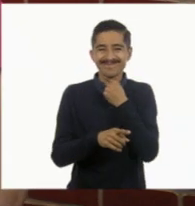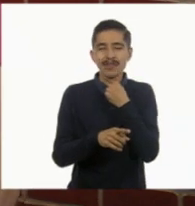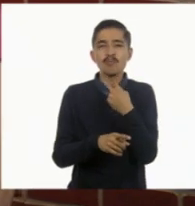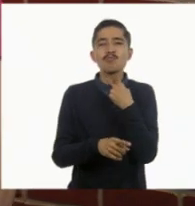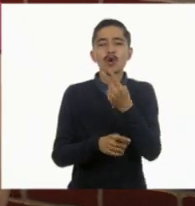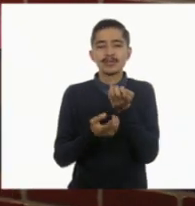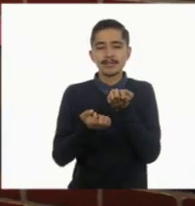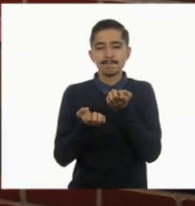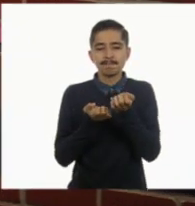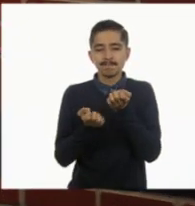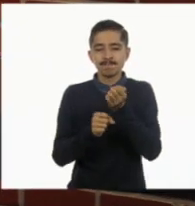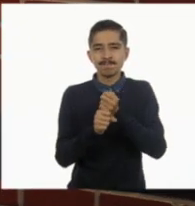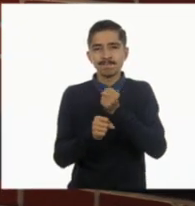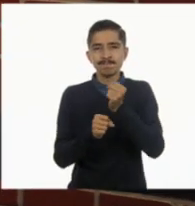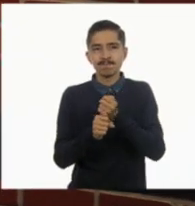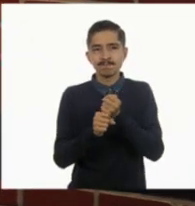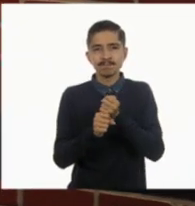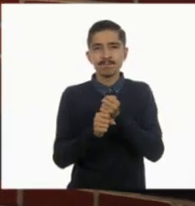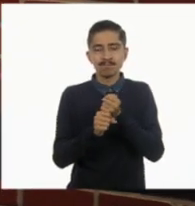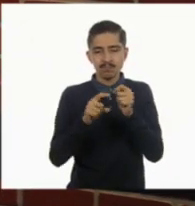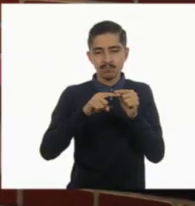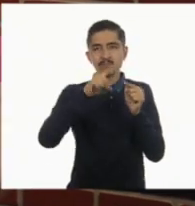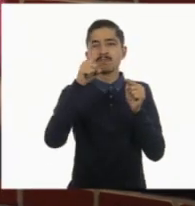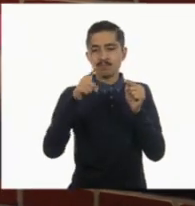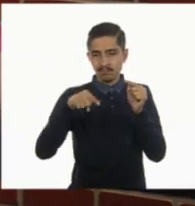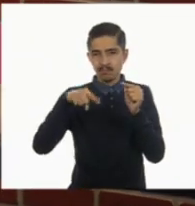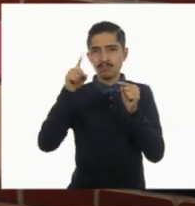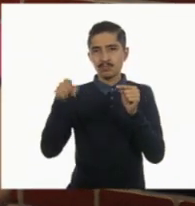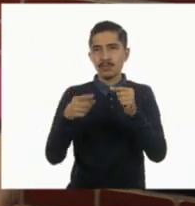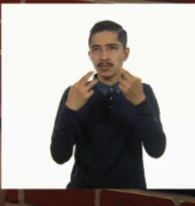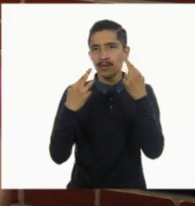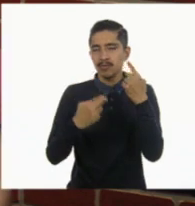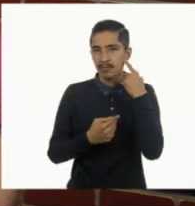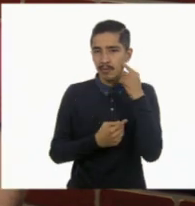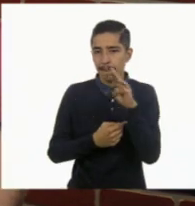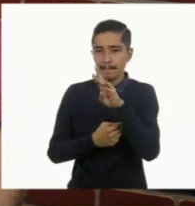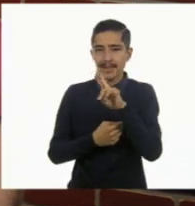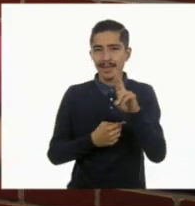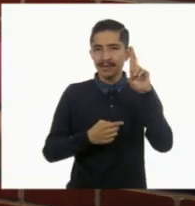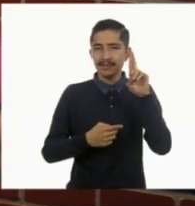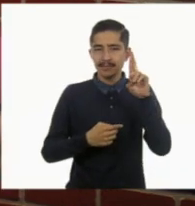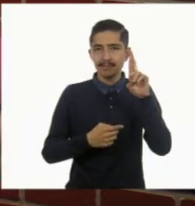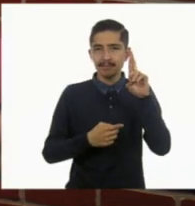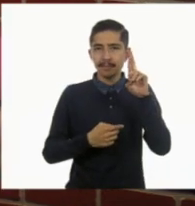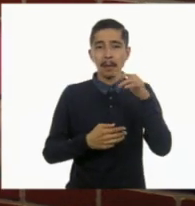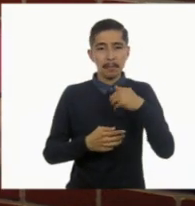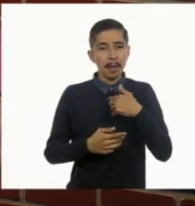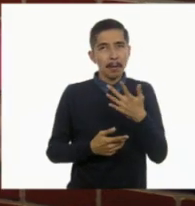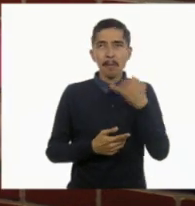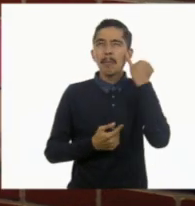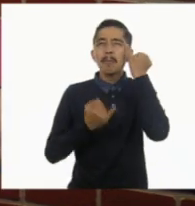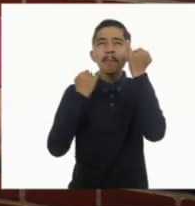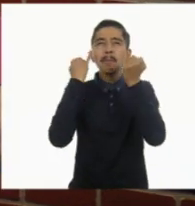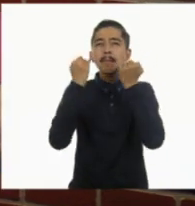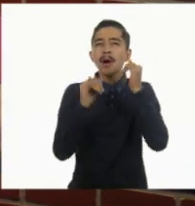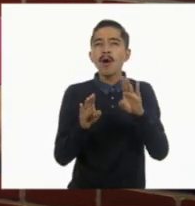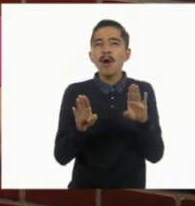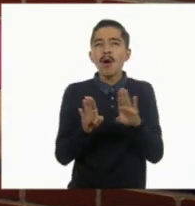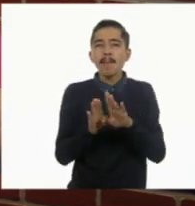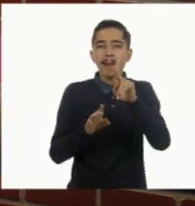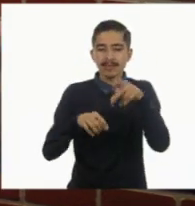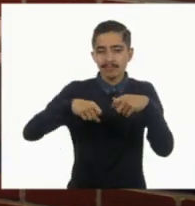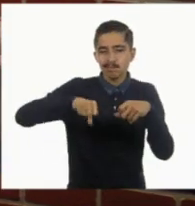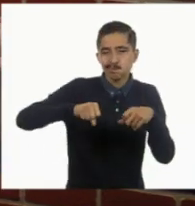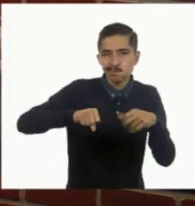nuestro ejercicio de montañitas. Usaremos el sonido brrr, que a mí se me imagina como el sonido de